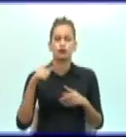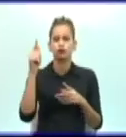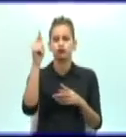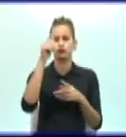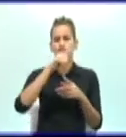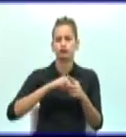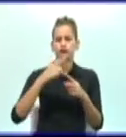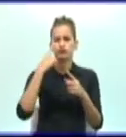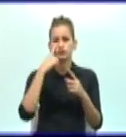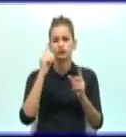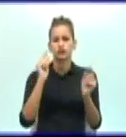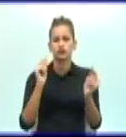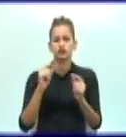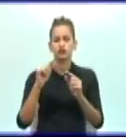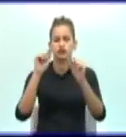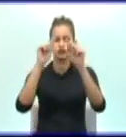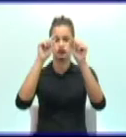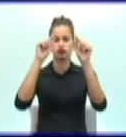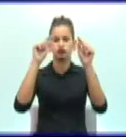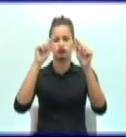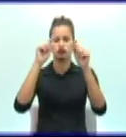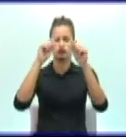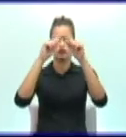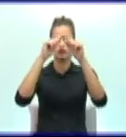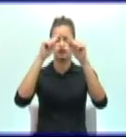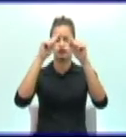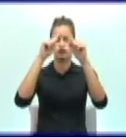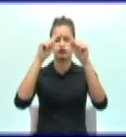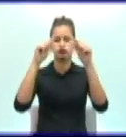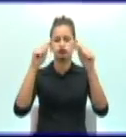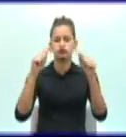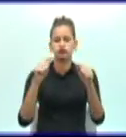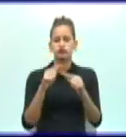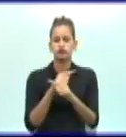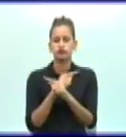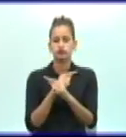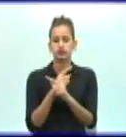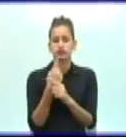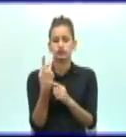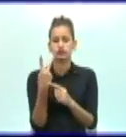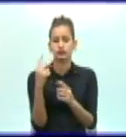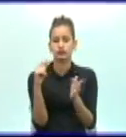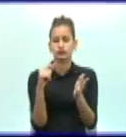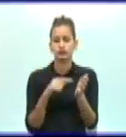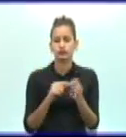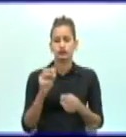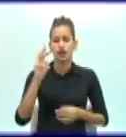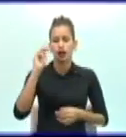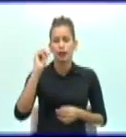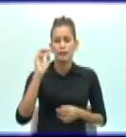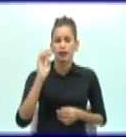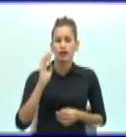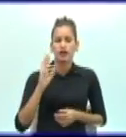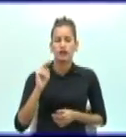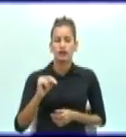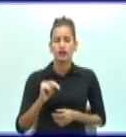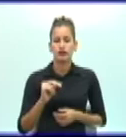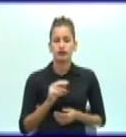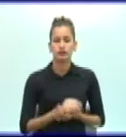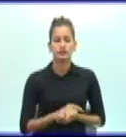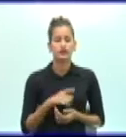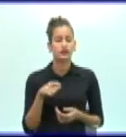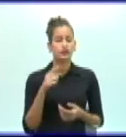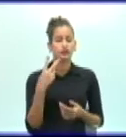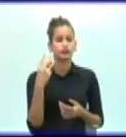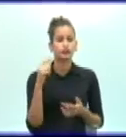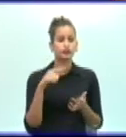ambos arcos se han cortado en dos puntos de intersección, M y N. Por estos puntos